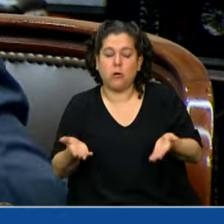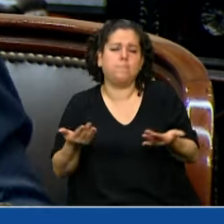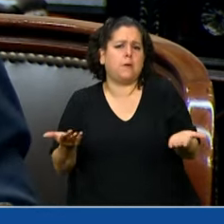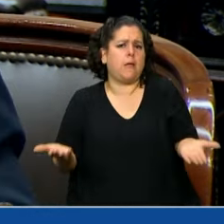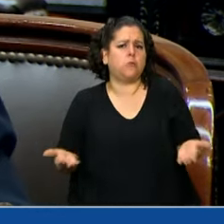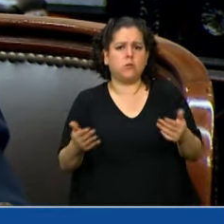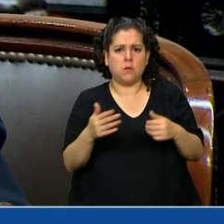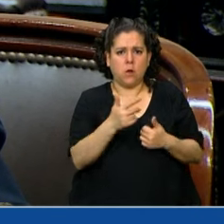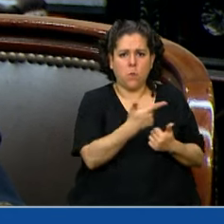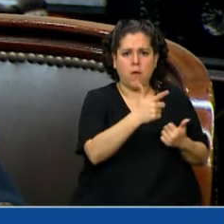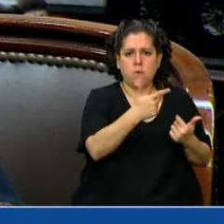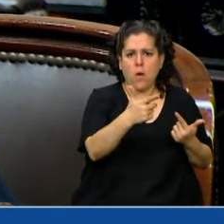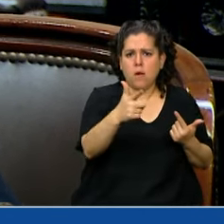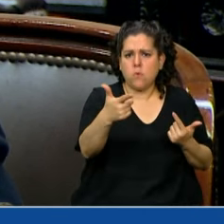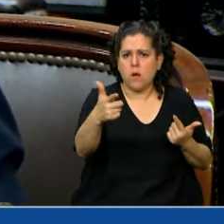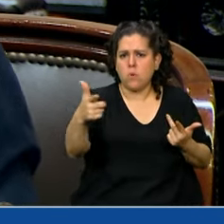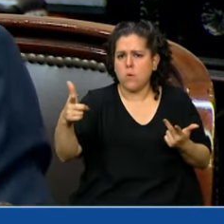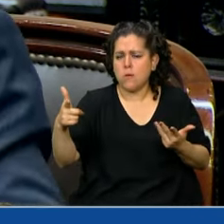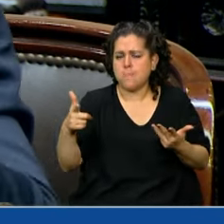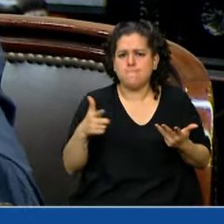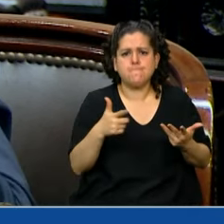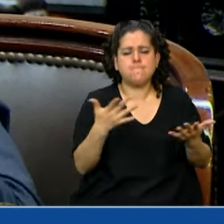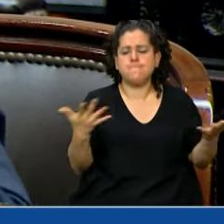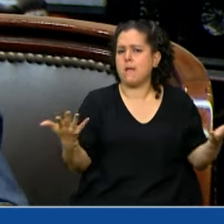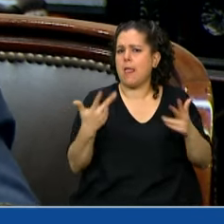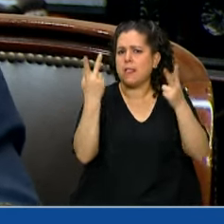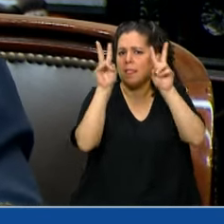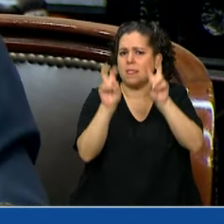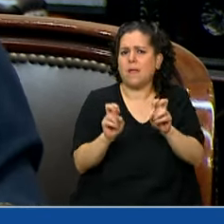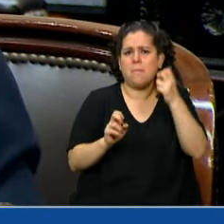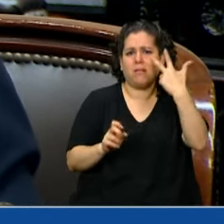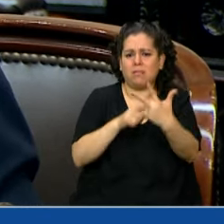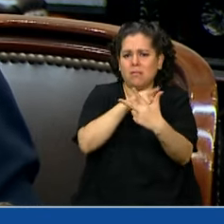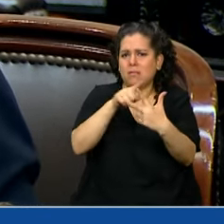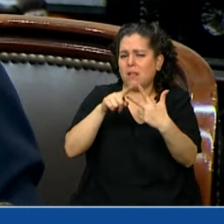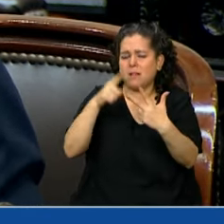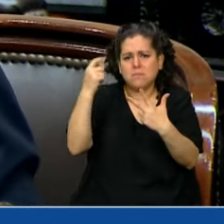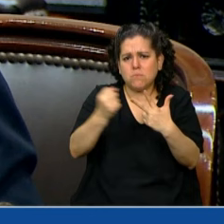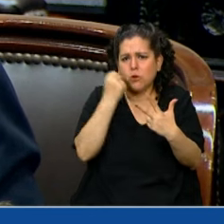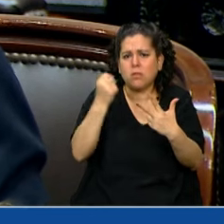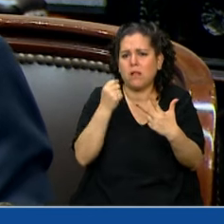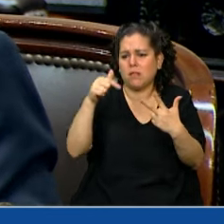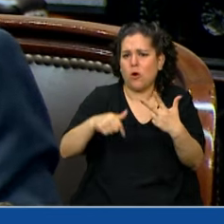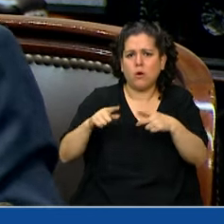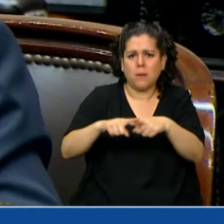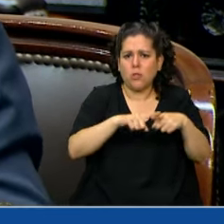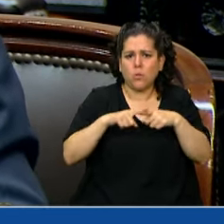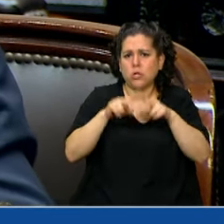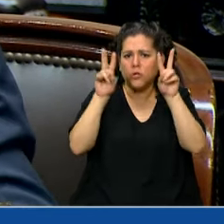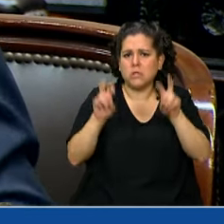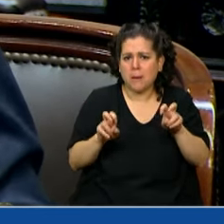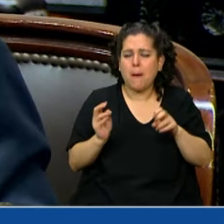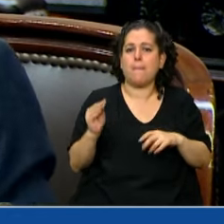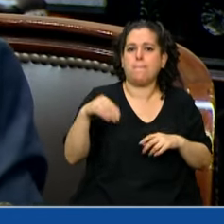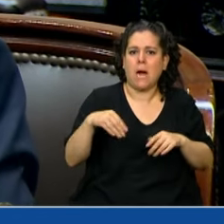sin todos estos elementos que van alrededor de estos tres temas concretos que nosotros est entiendo este tema